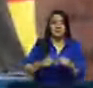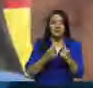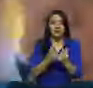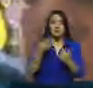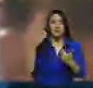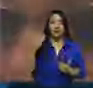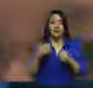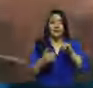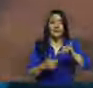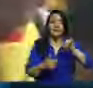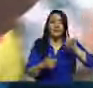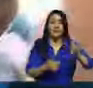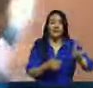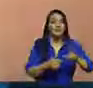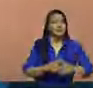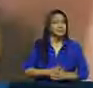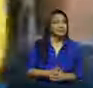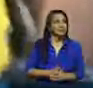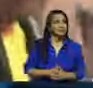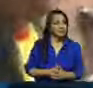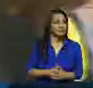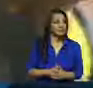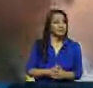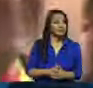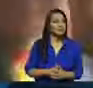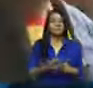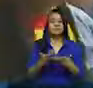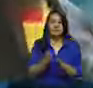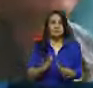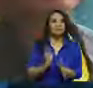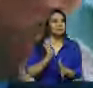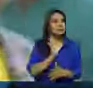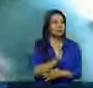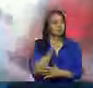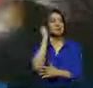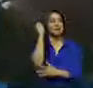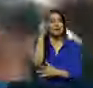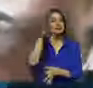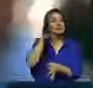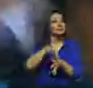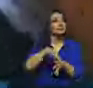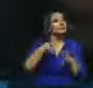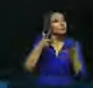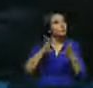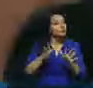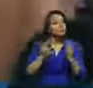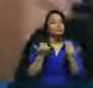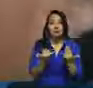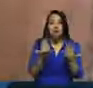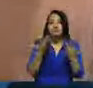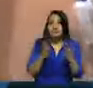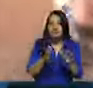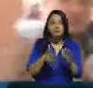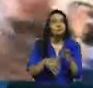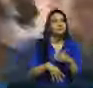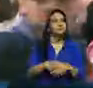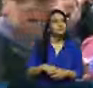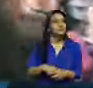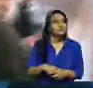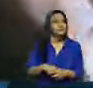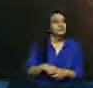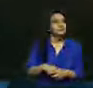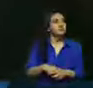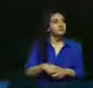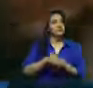partido Acuerdo Nacional por el Cambio, ha ejercido su derecho al voto en estos momentos. Está saliendo de la